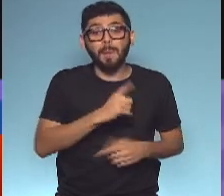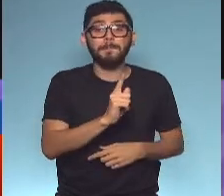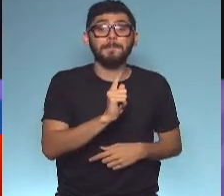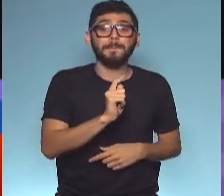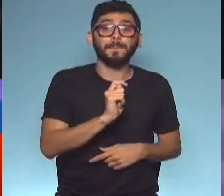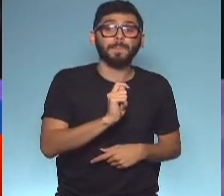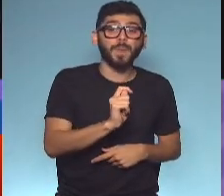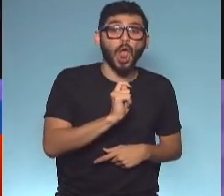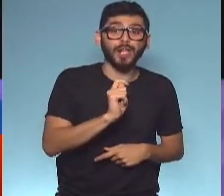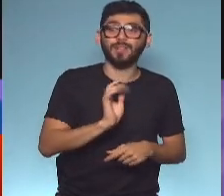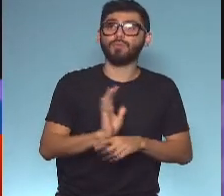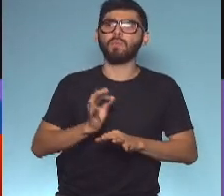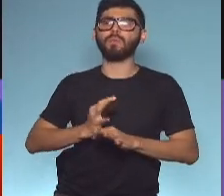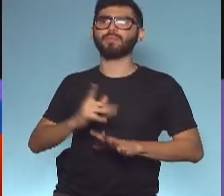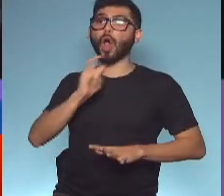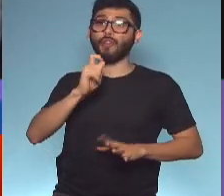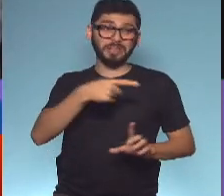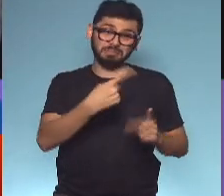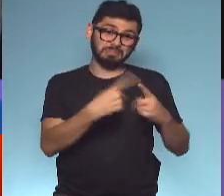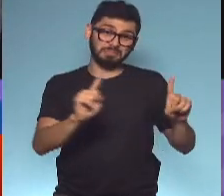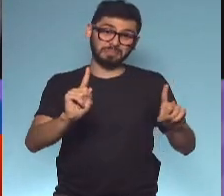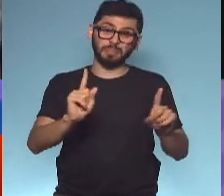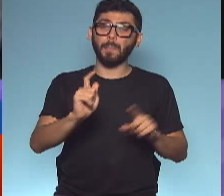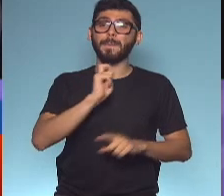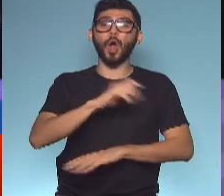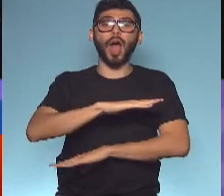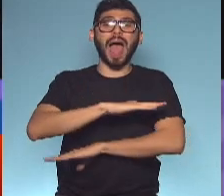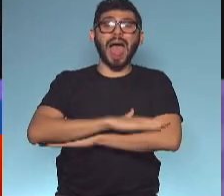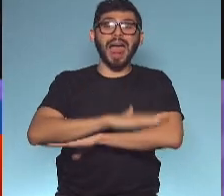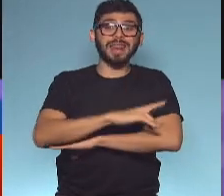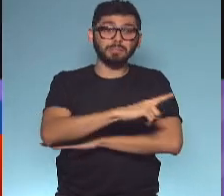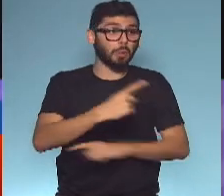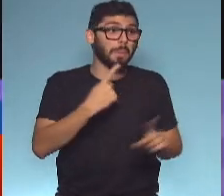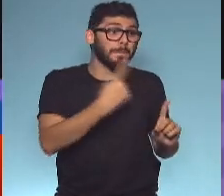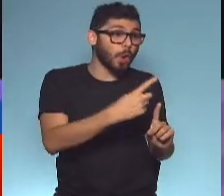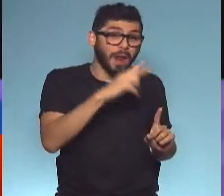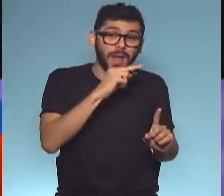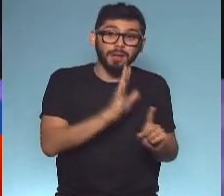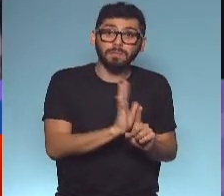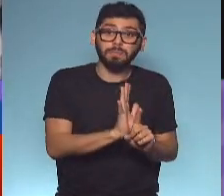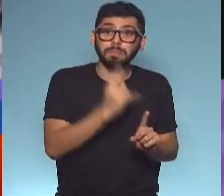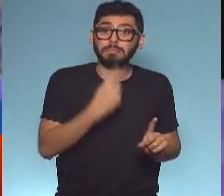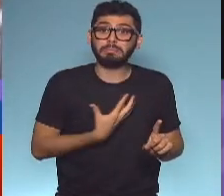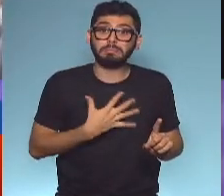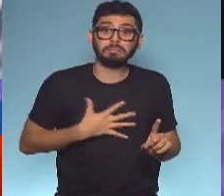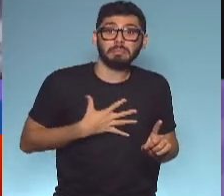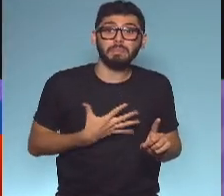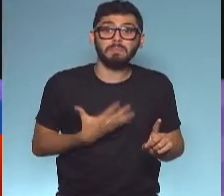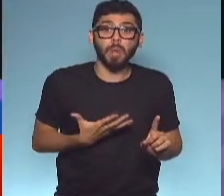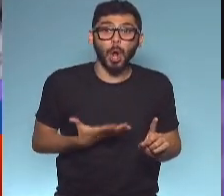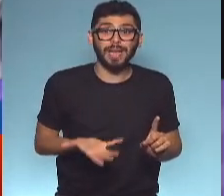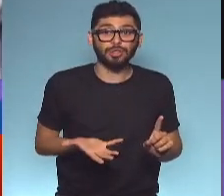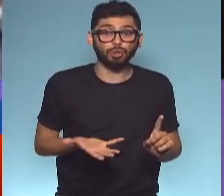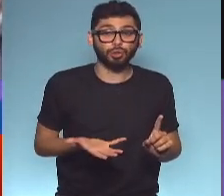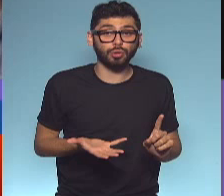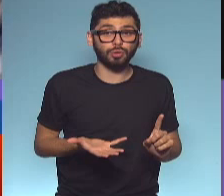alejan mucho de la profesión y de la ética profesional no hicieron ninguna repregunta, hasta creo que se sintieron molestos de